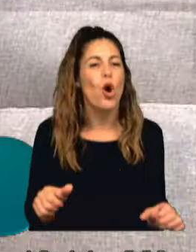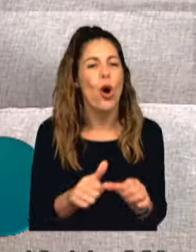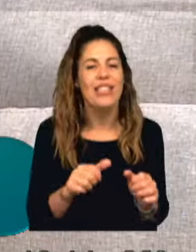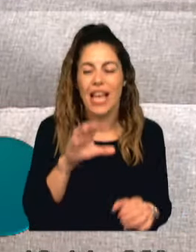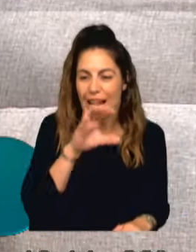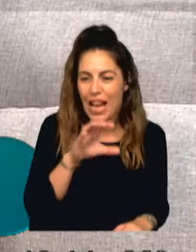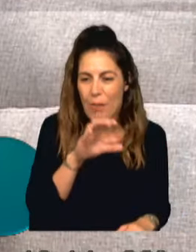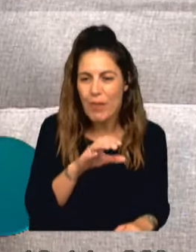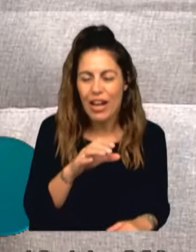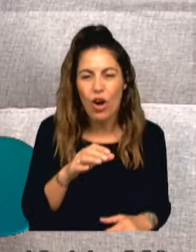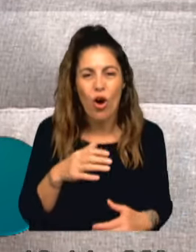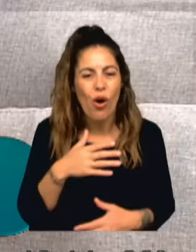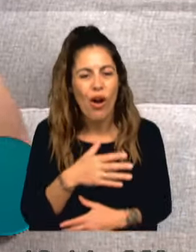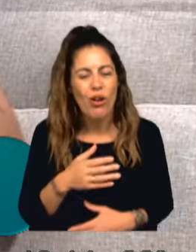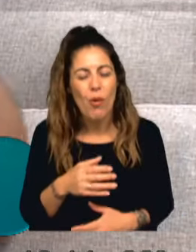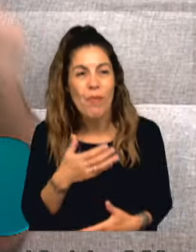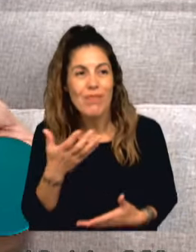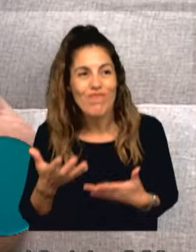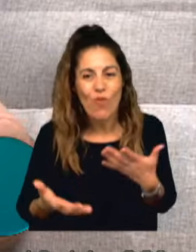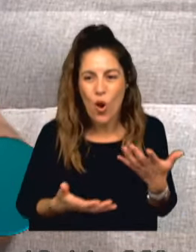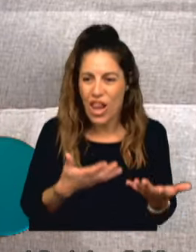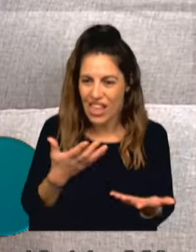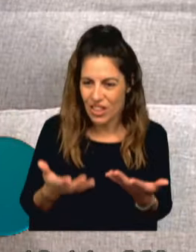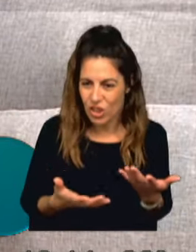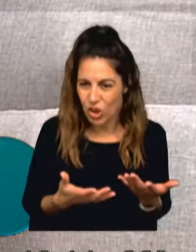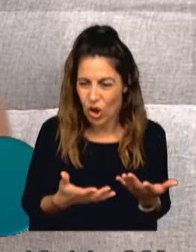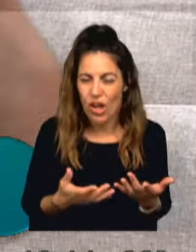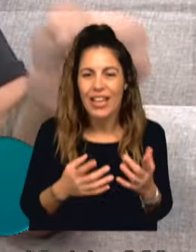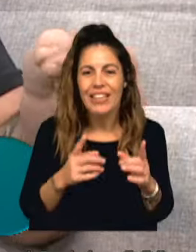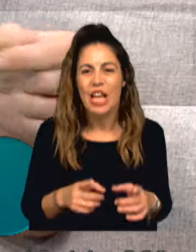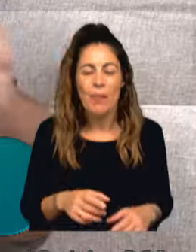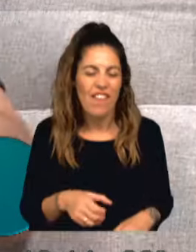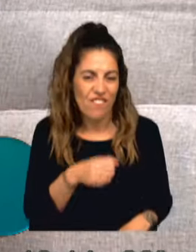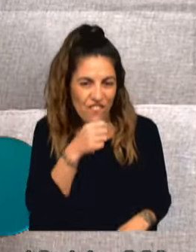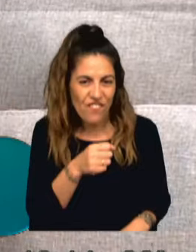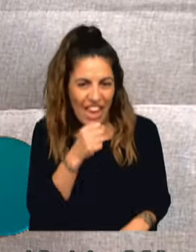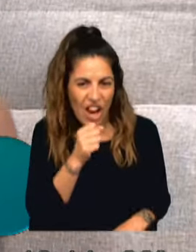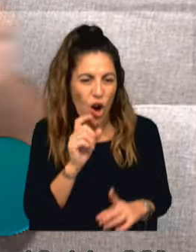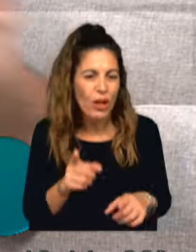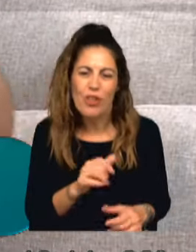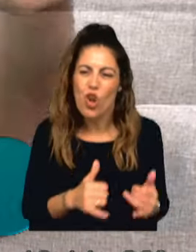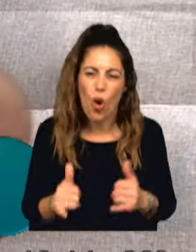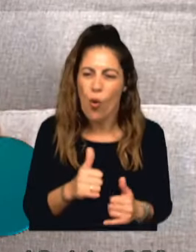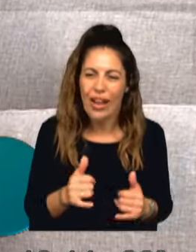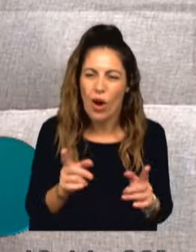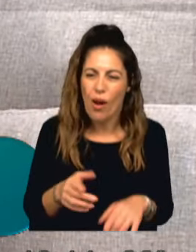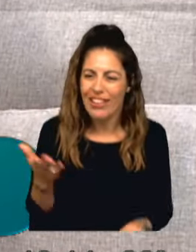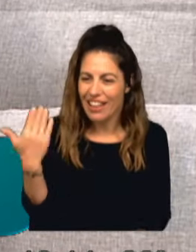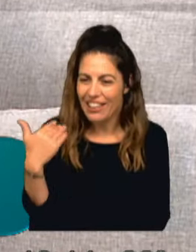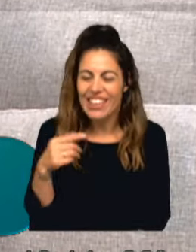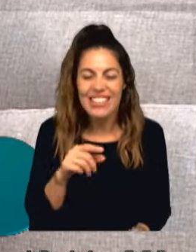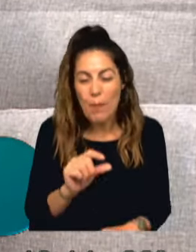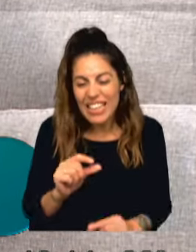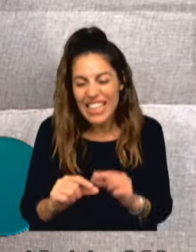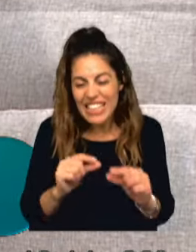perro est con un ánimo más irritable más irascible y a su vez está y a su vez ya no juega igual que antes entonces Muchas veces esas